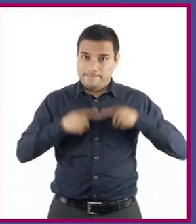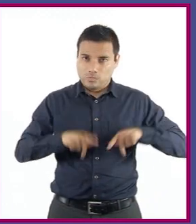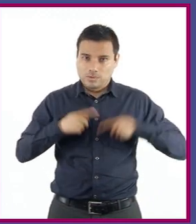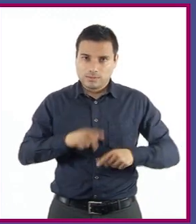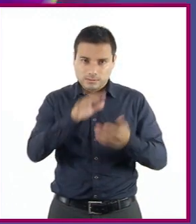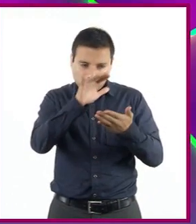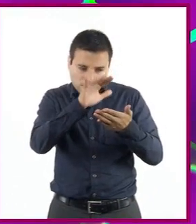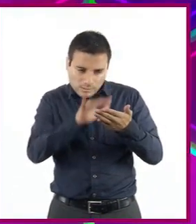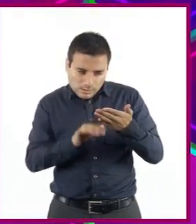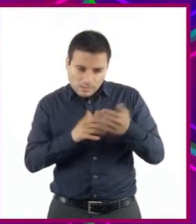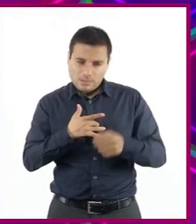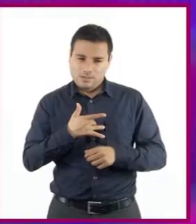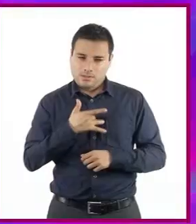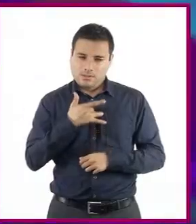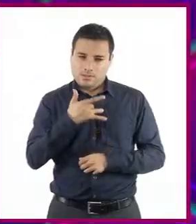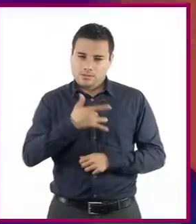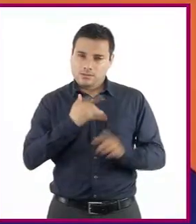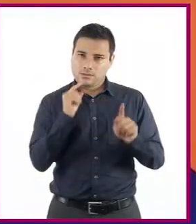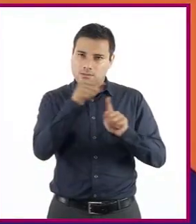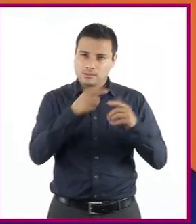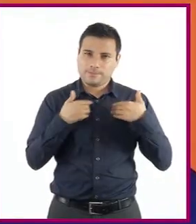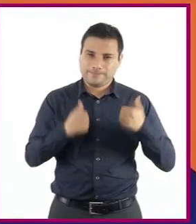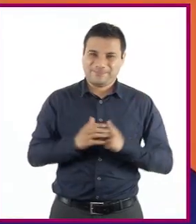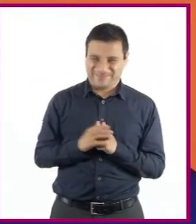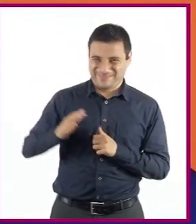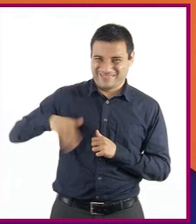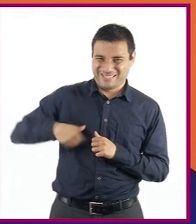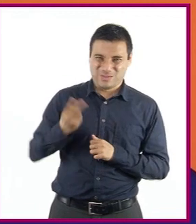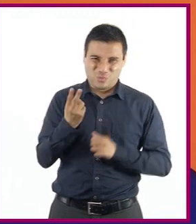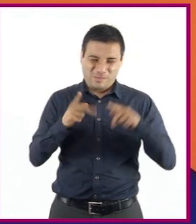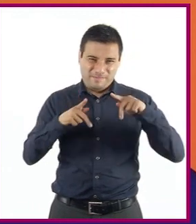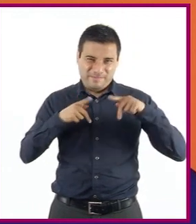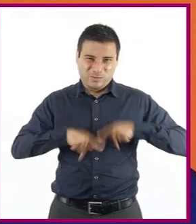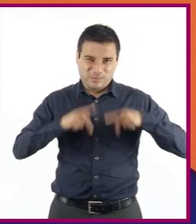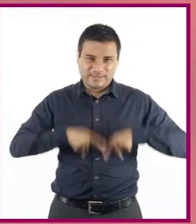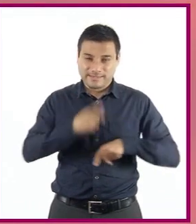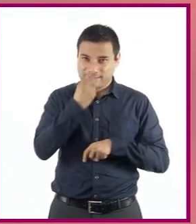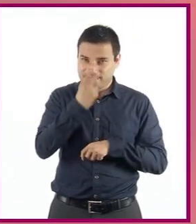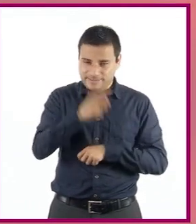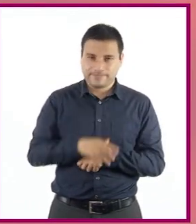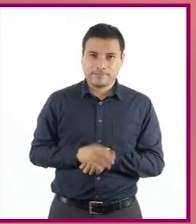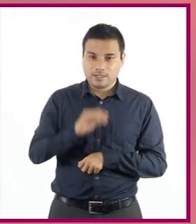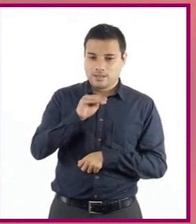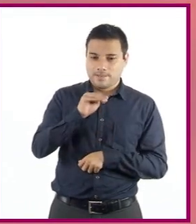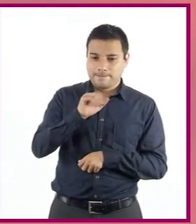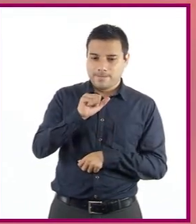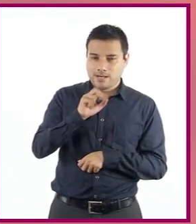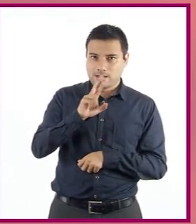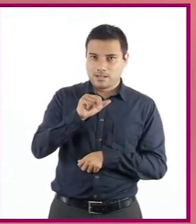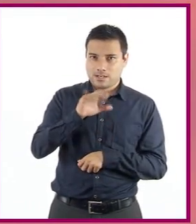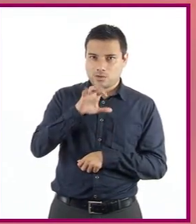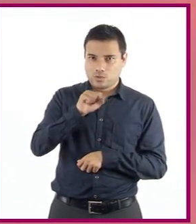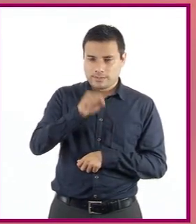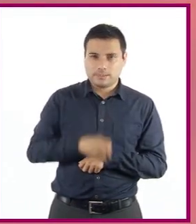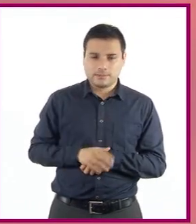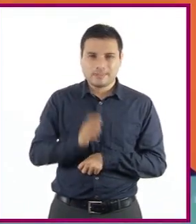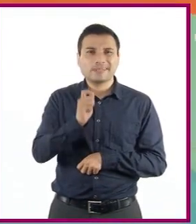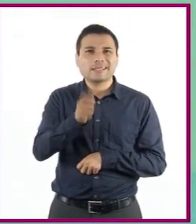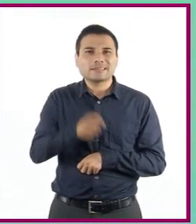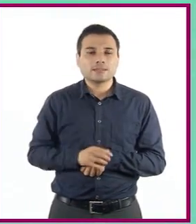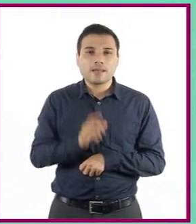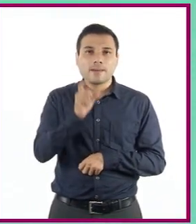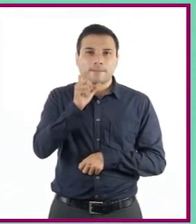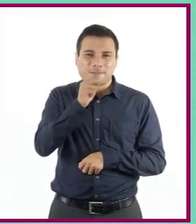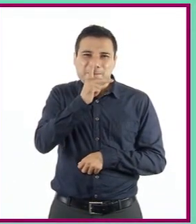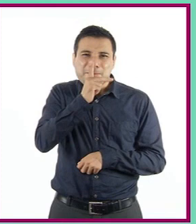la comunicación. Lo que Sorraquino y Portolés mencionan es que el concepto de marcador discursivo remite a aquellas palabras